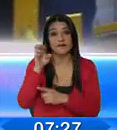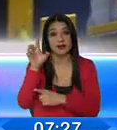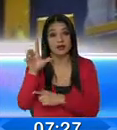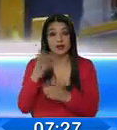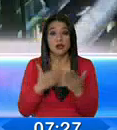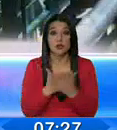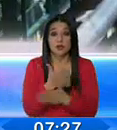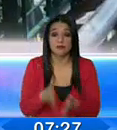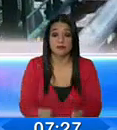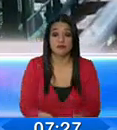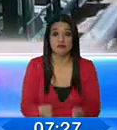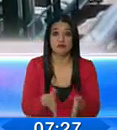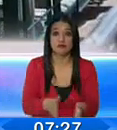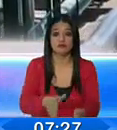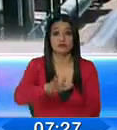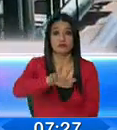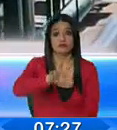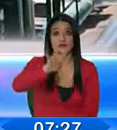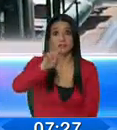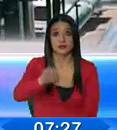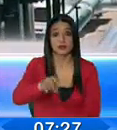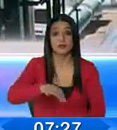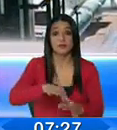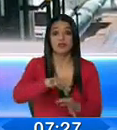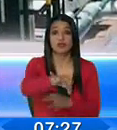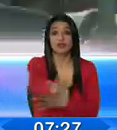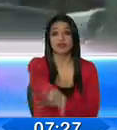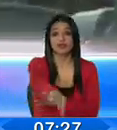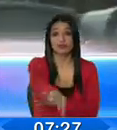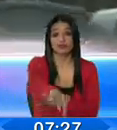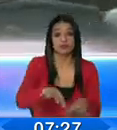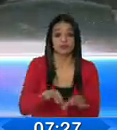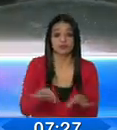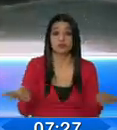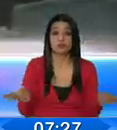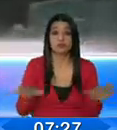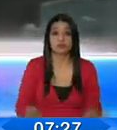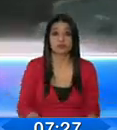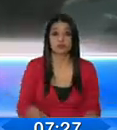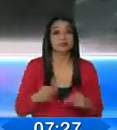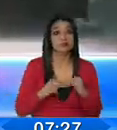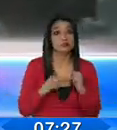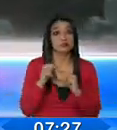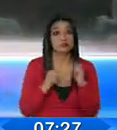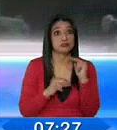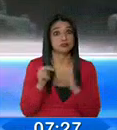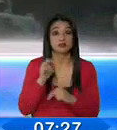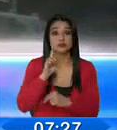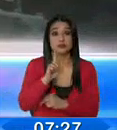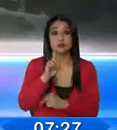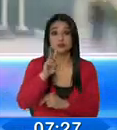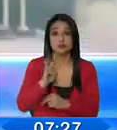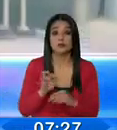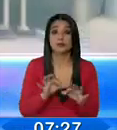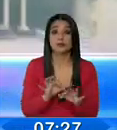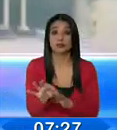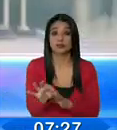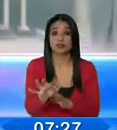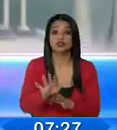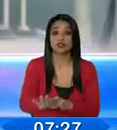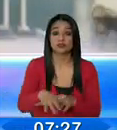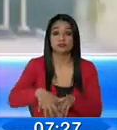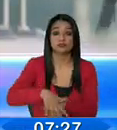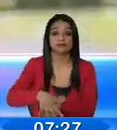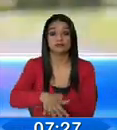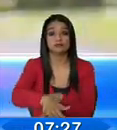del Sote de 370 metros de longitud. Esta estructura estará a 170 metros de distancia del cauce